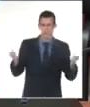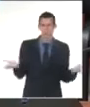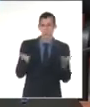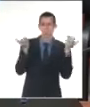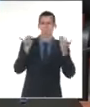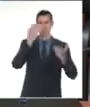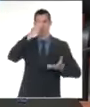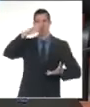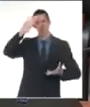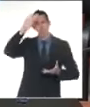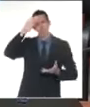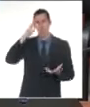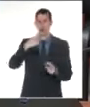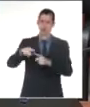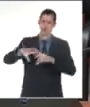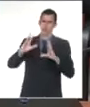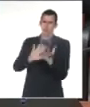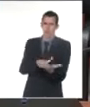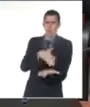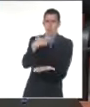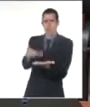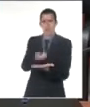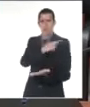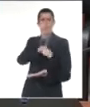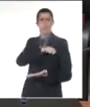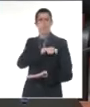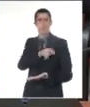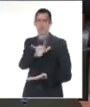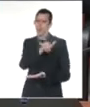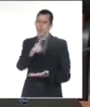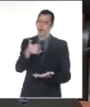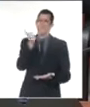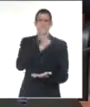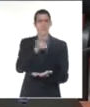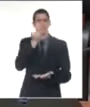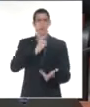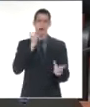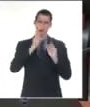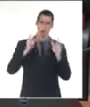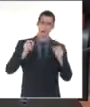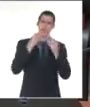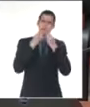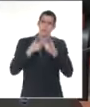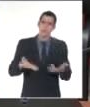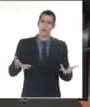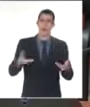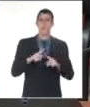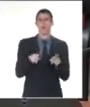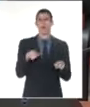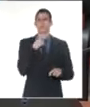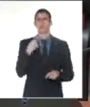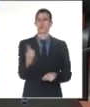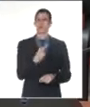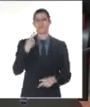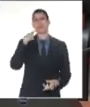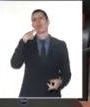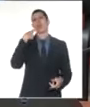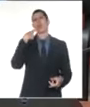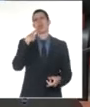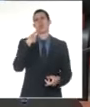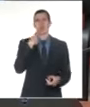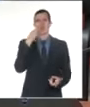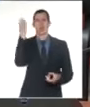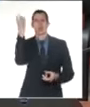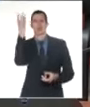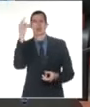la generación de oferta a nuestro pueblo. Y la oferta no sale de un discurso. La oferta sale